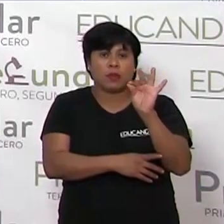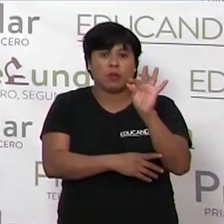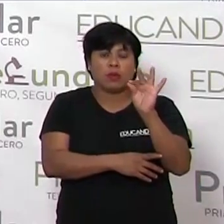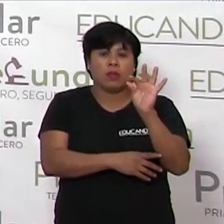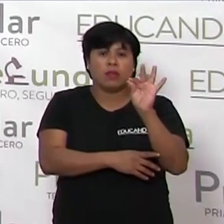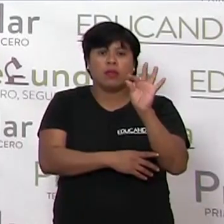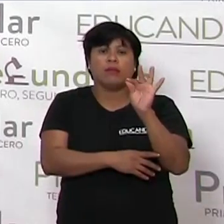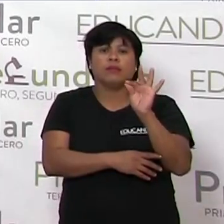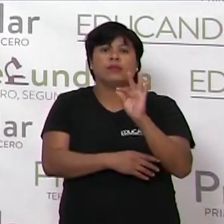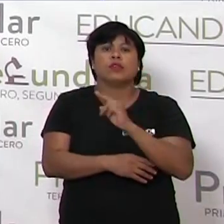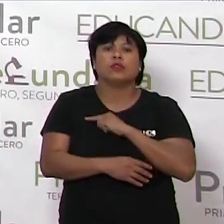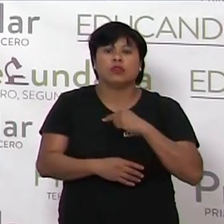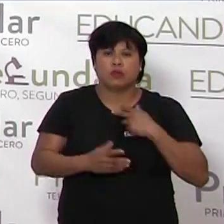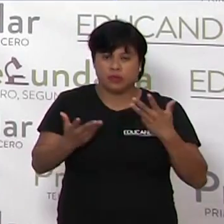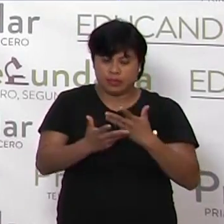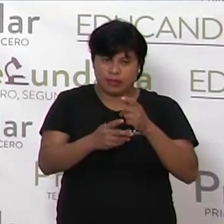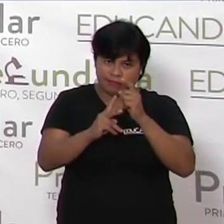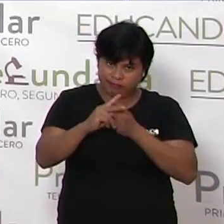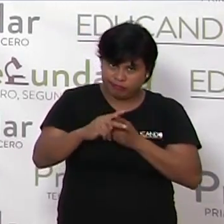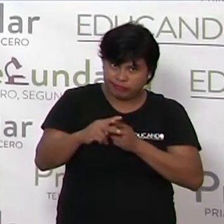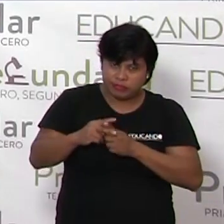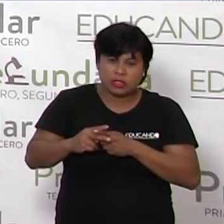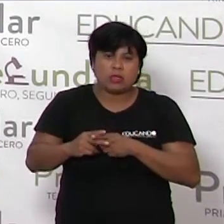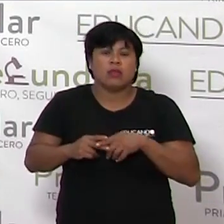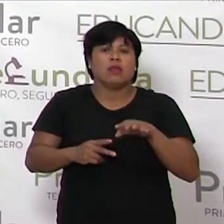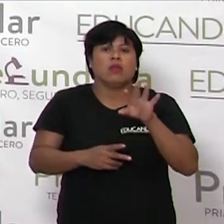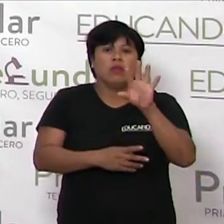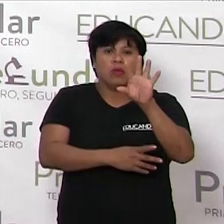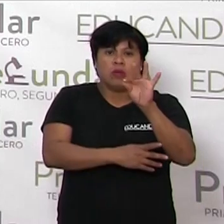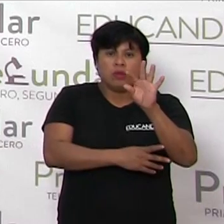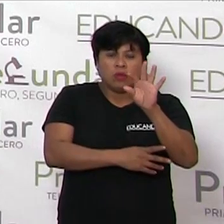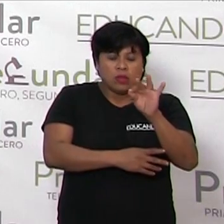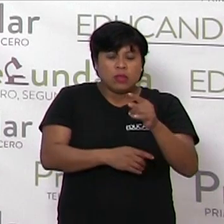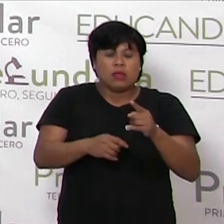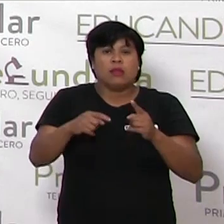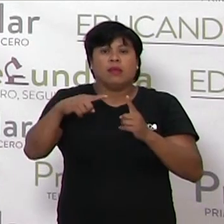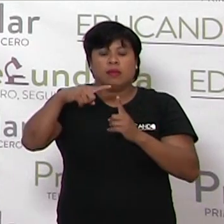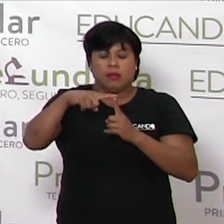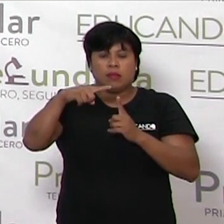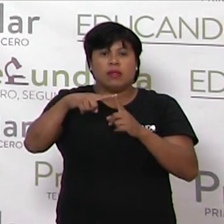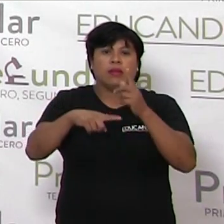40, tenemos 40, vamos a desarrollar el algoritmo entre de